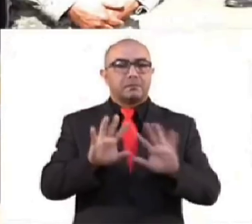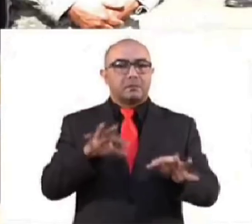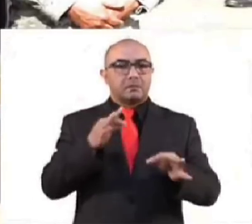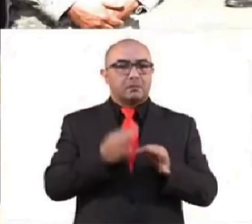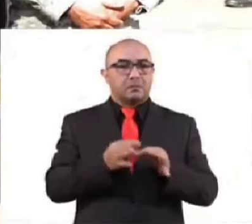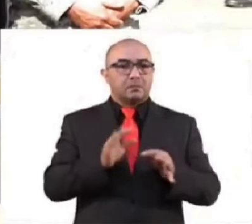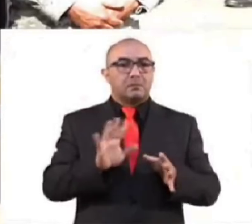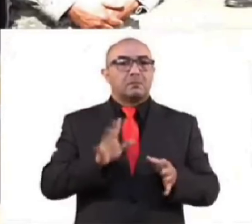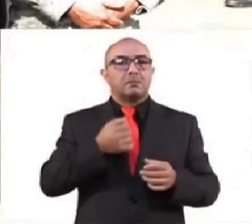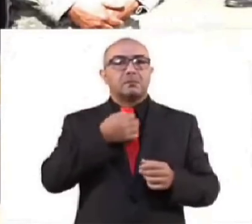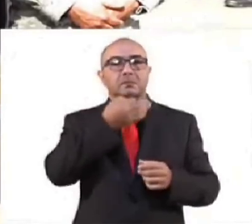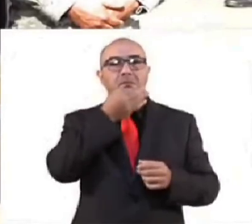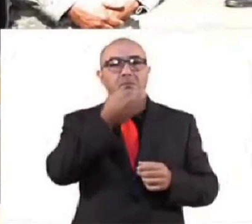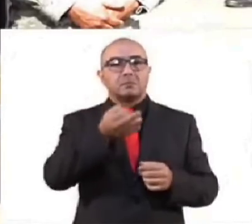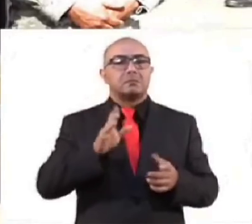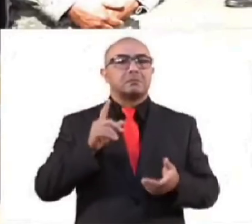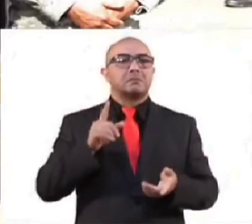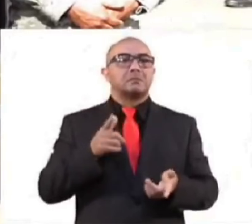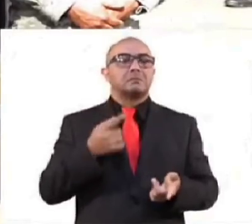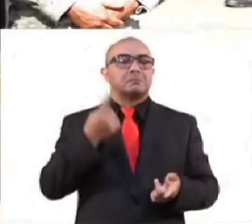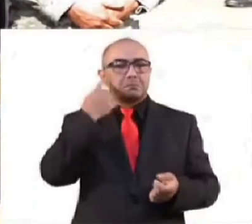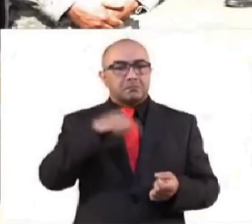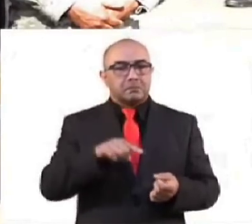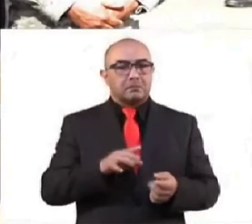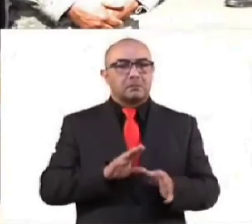México para poder